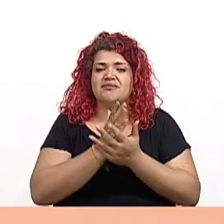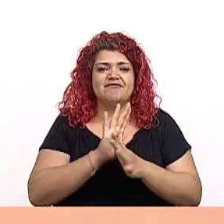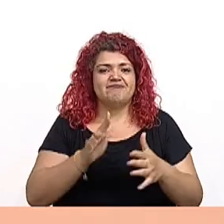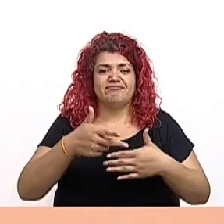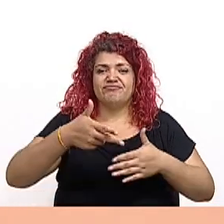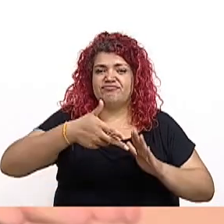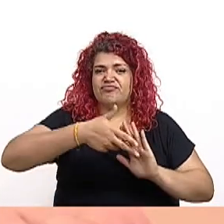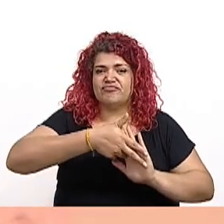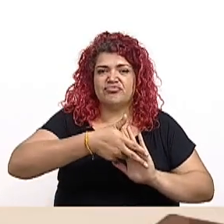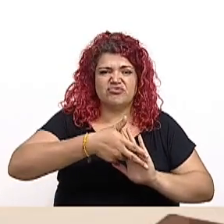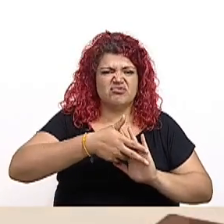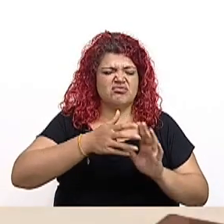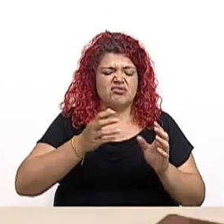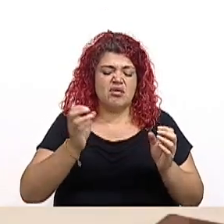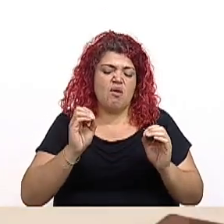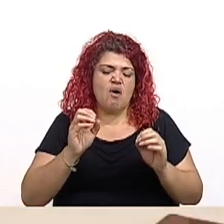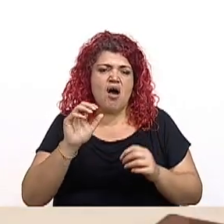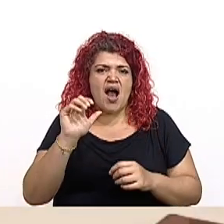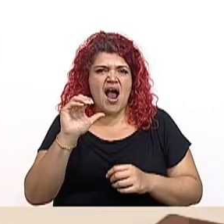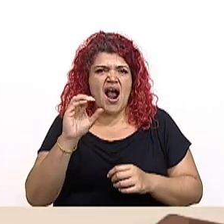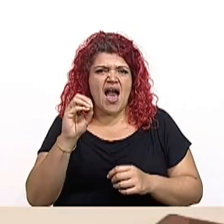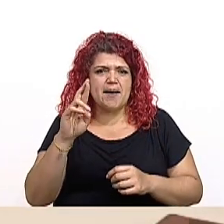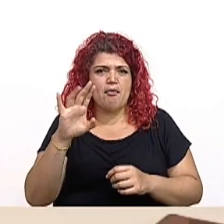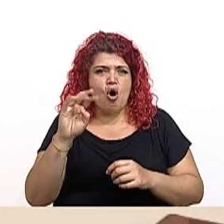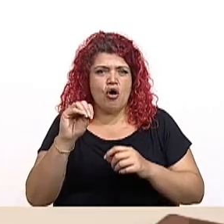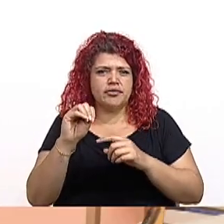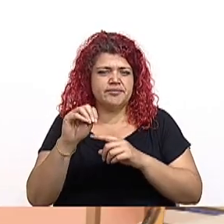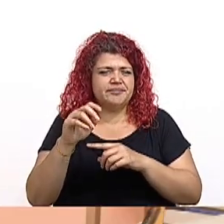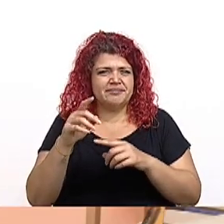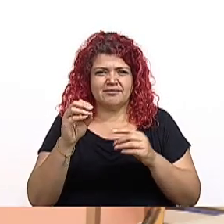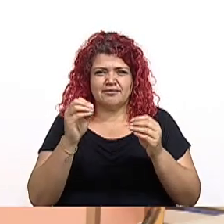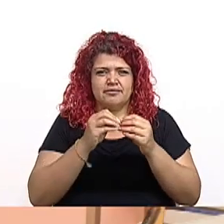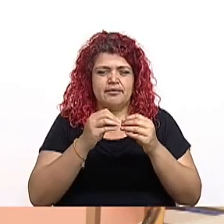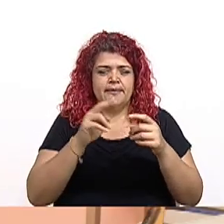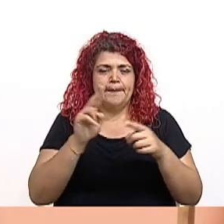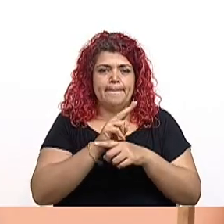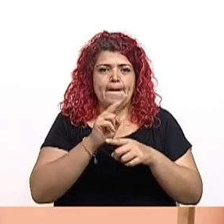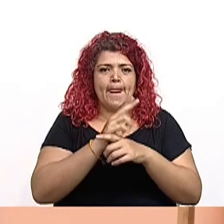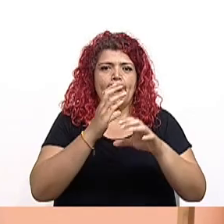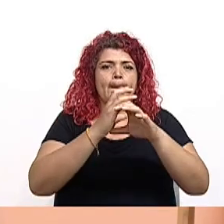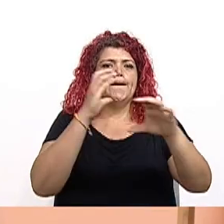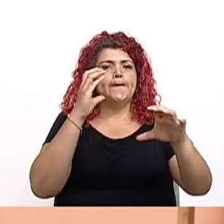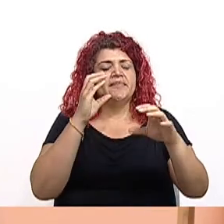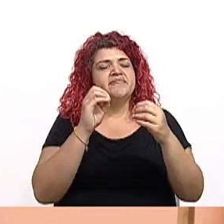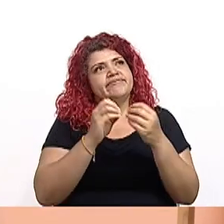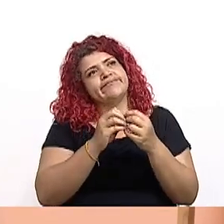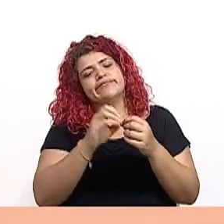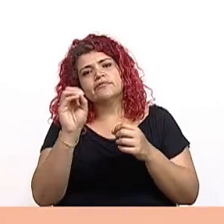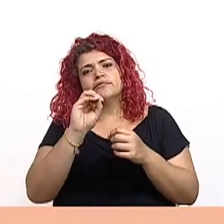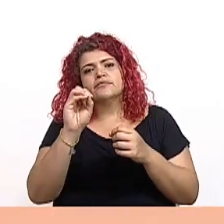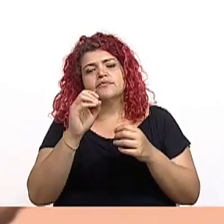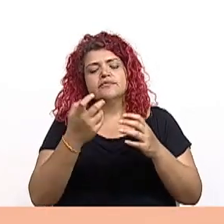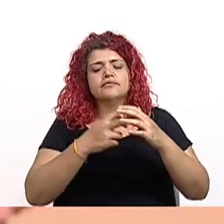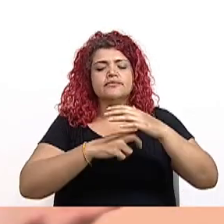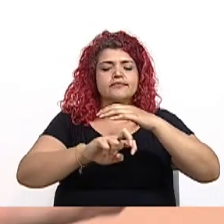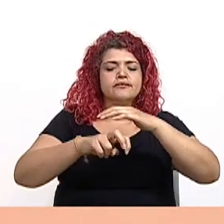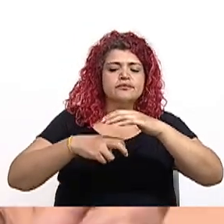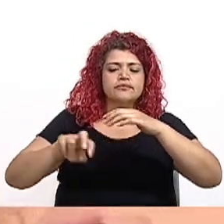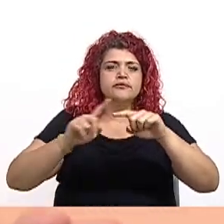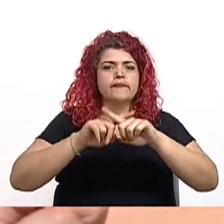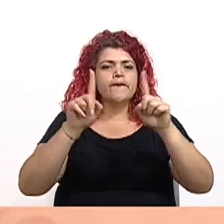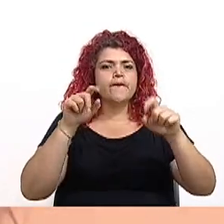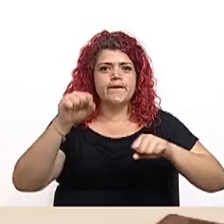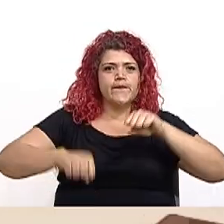fósiles como la gasolina o el carbón y utilizar más los buses y esos medios de transporte como la